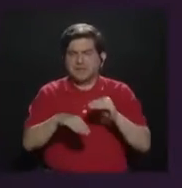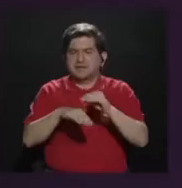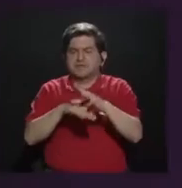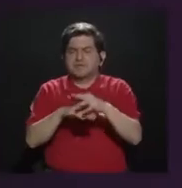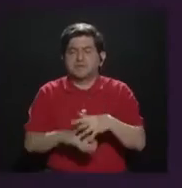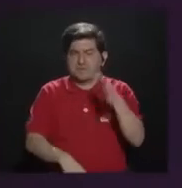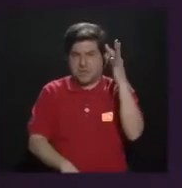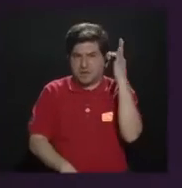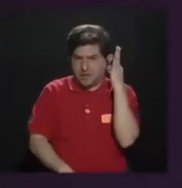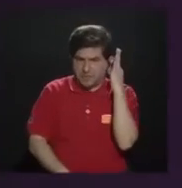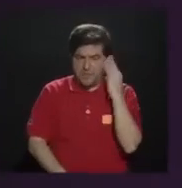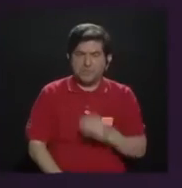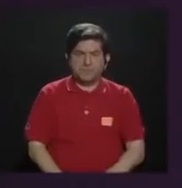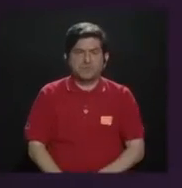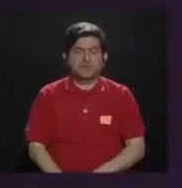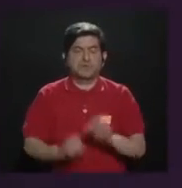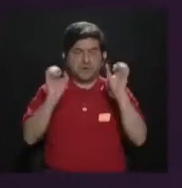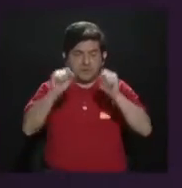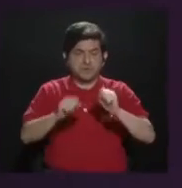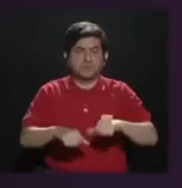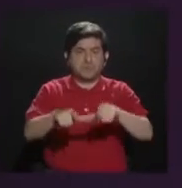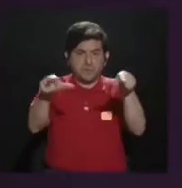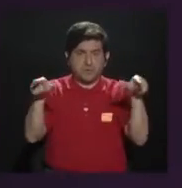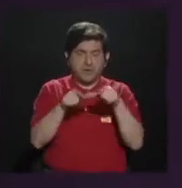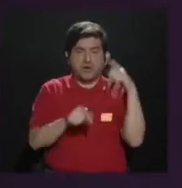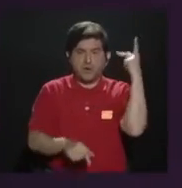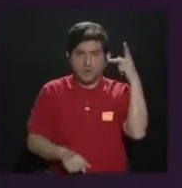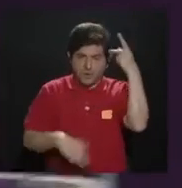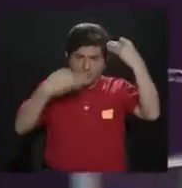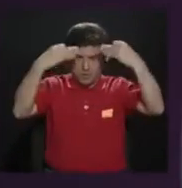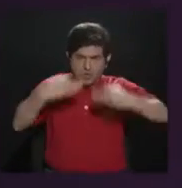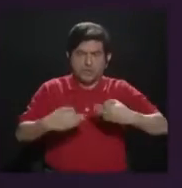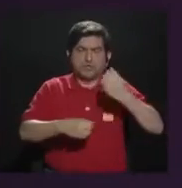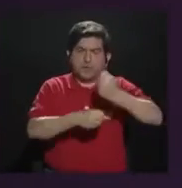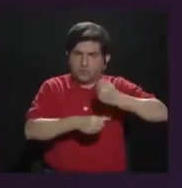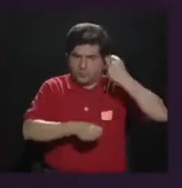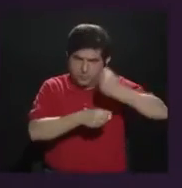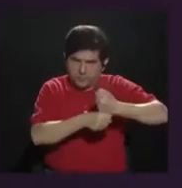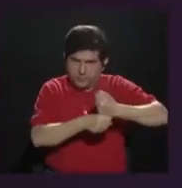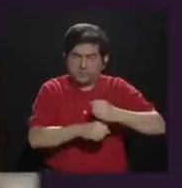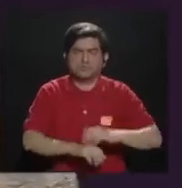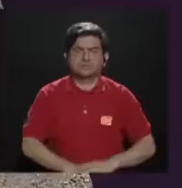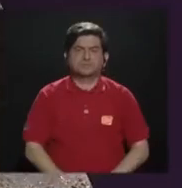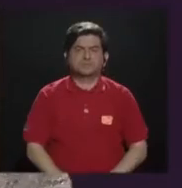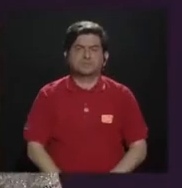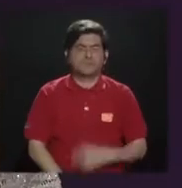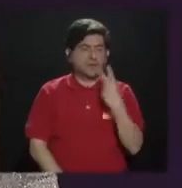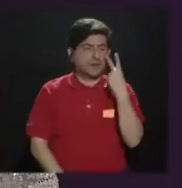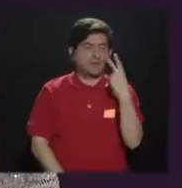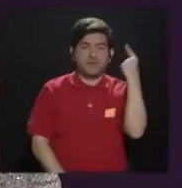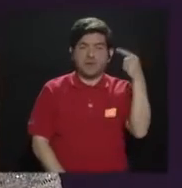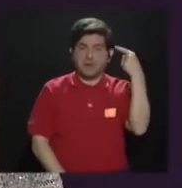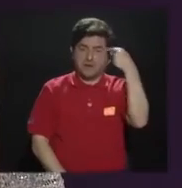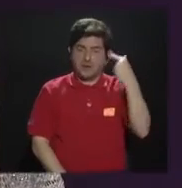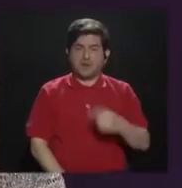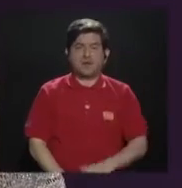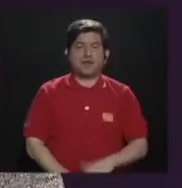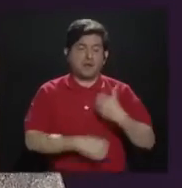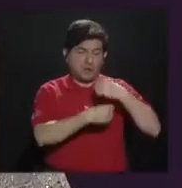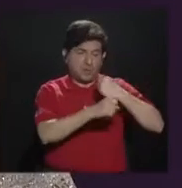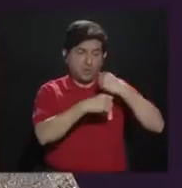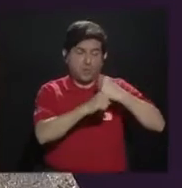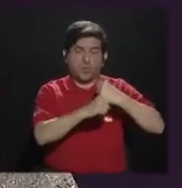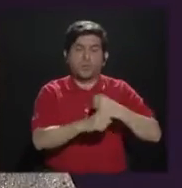ocupar puestos políticos de decisión, porque vemos que en los gobiernos locales es el